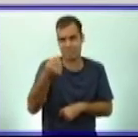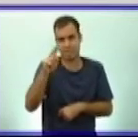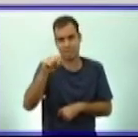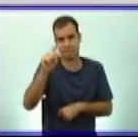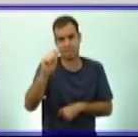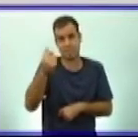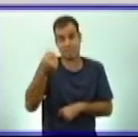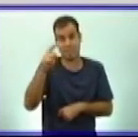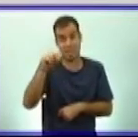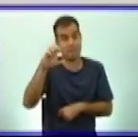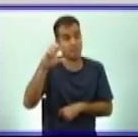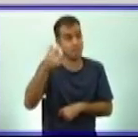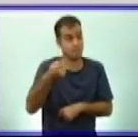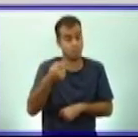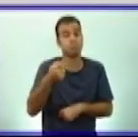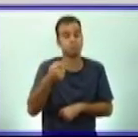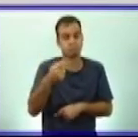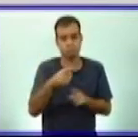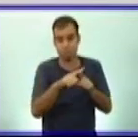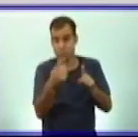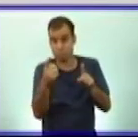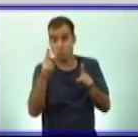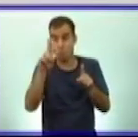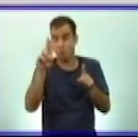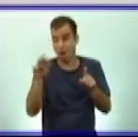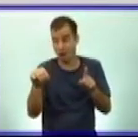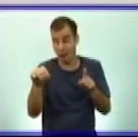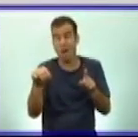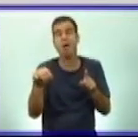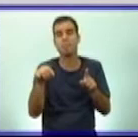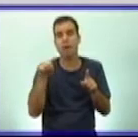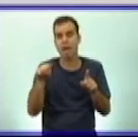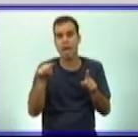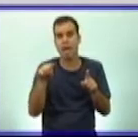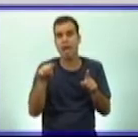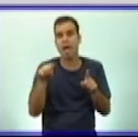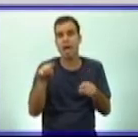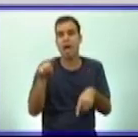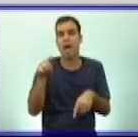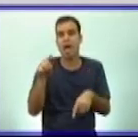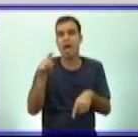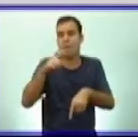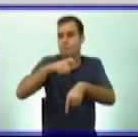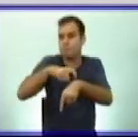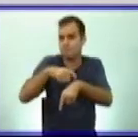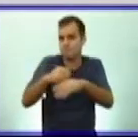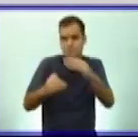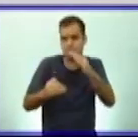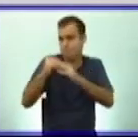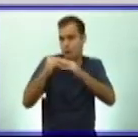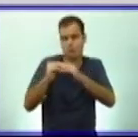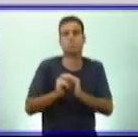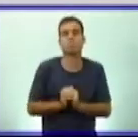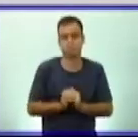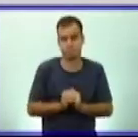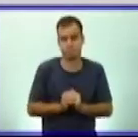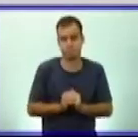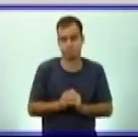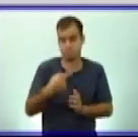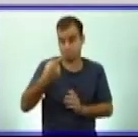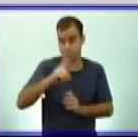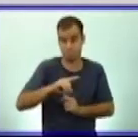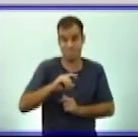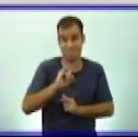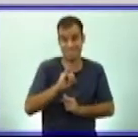corriente instantánea, corriente máxima, y los instrumentos de medición miden los valores